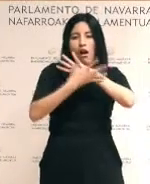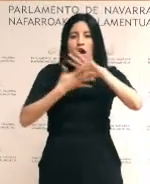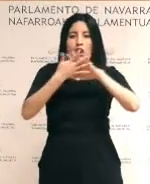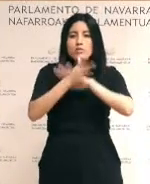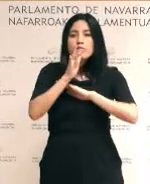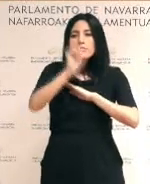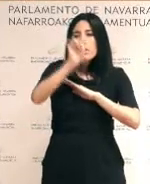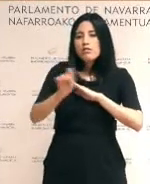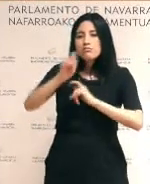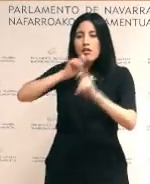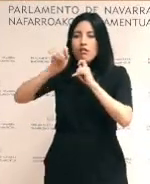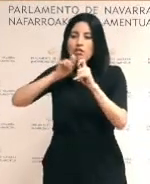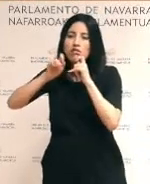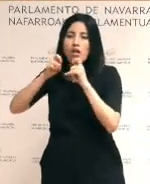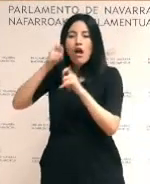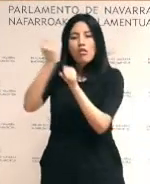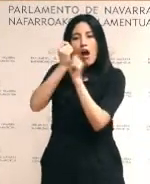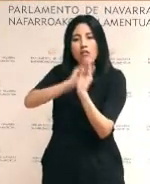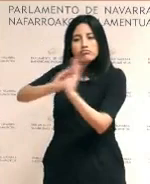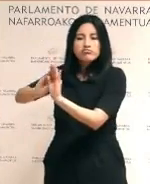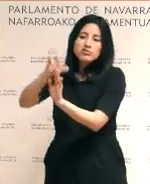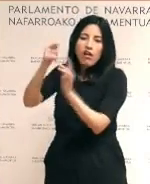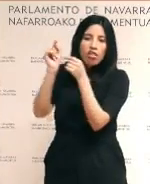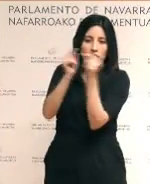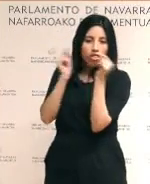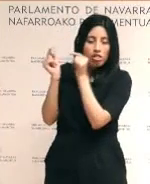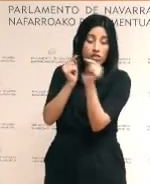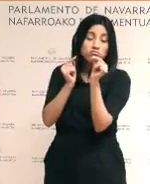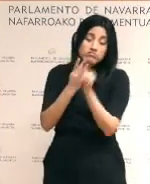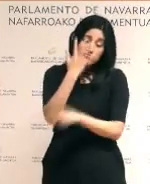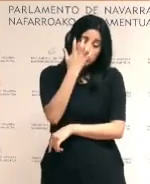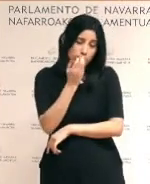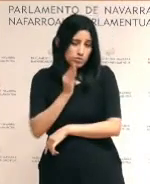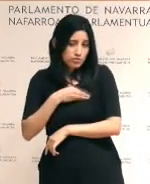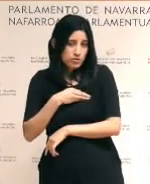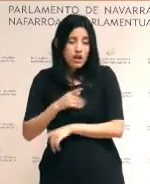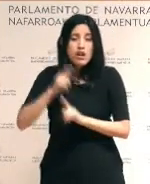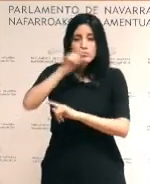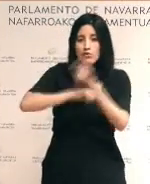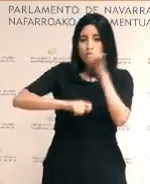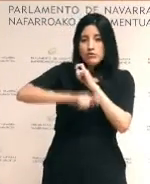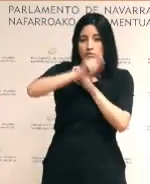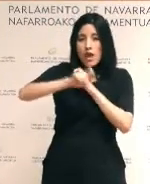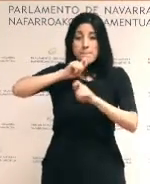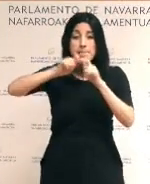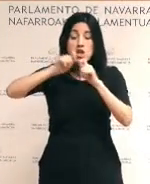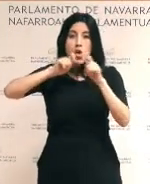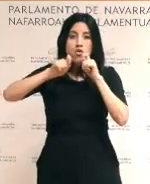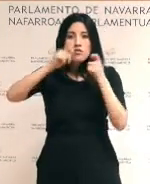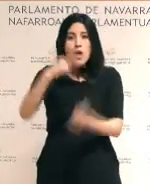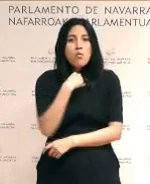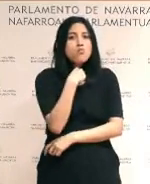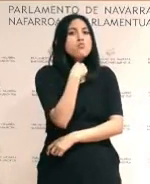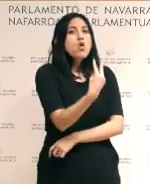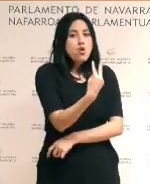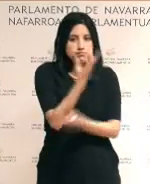de los informadores y a la libertad de prensa. Lamentable y triste que las asociaciones de periodistas hayan tenido que alzar su voz para